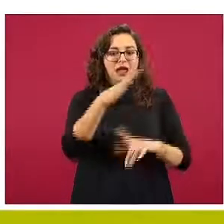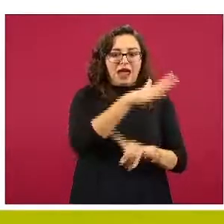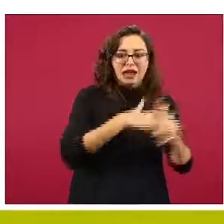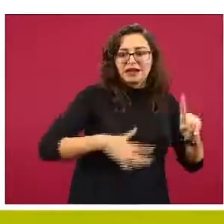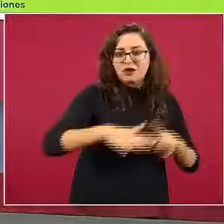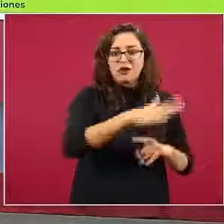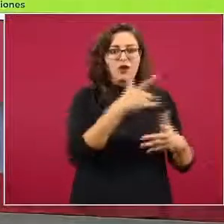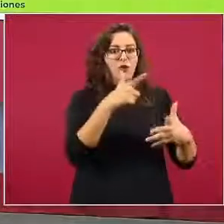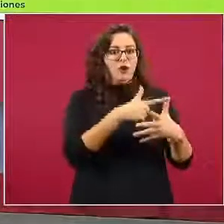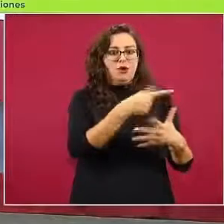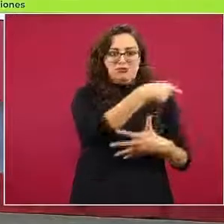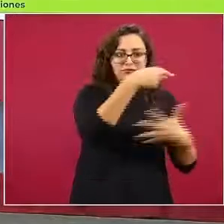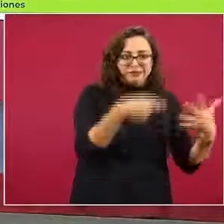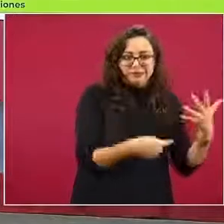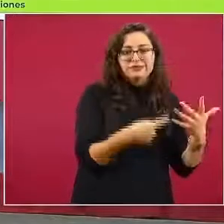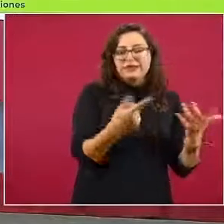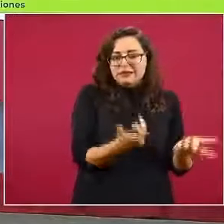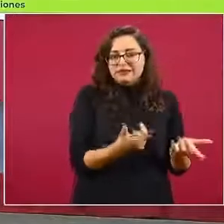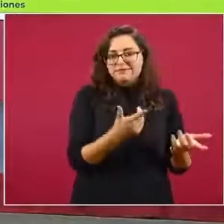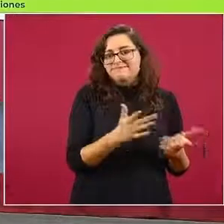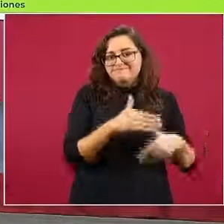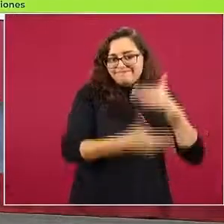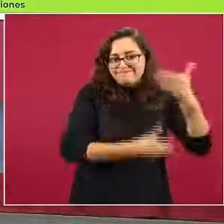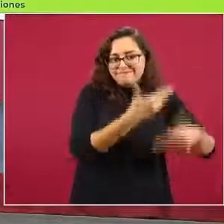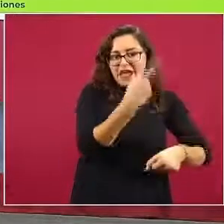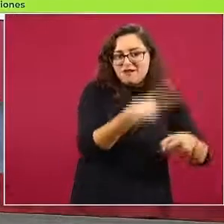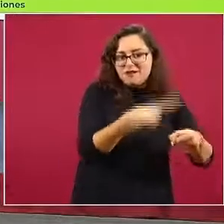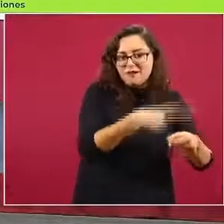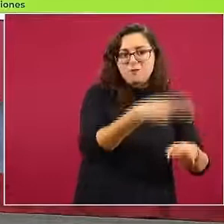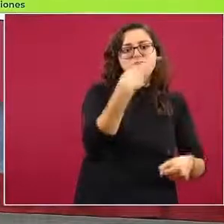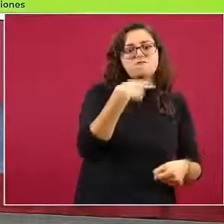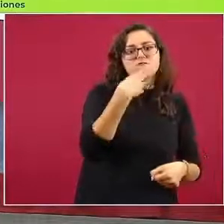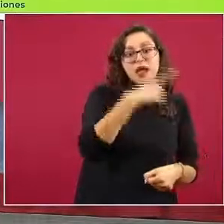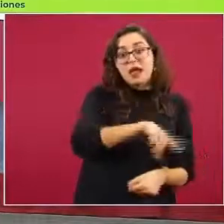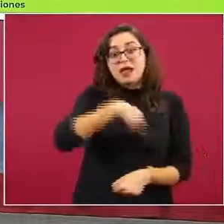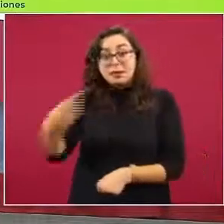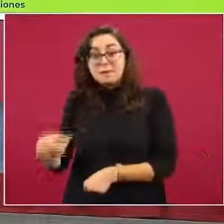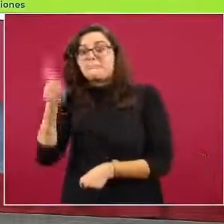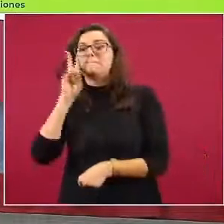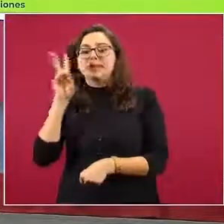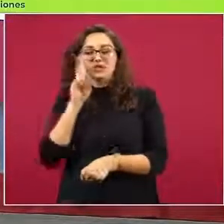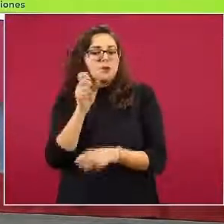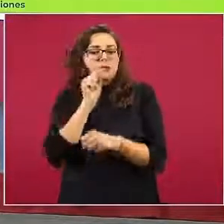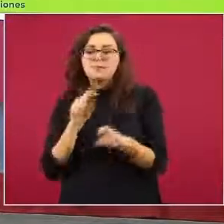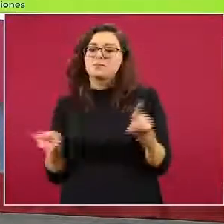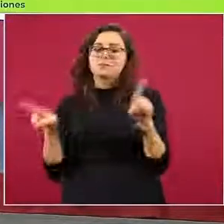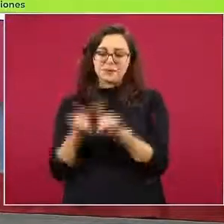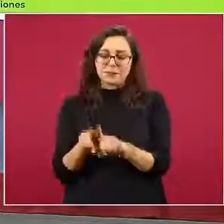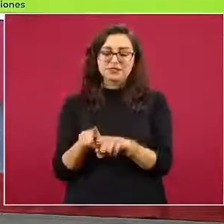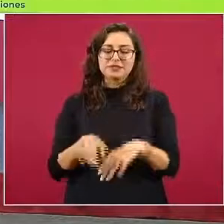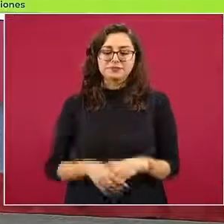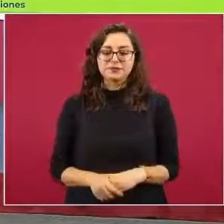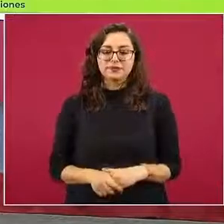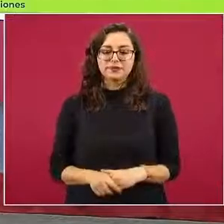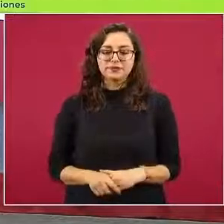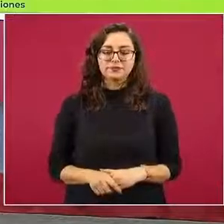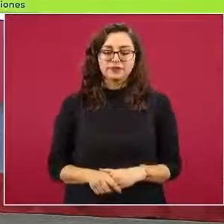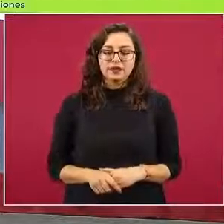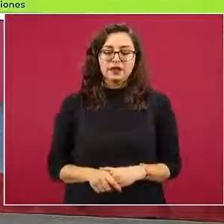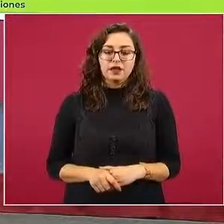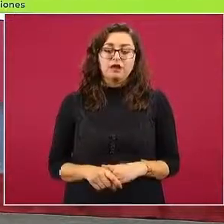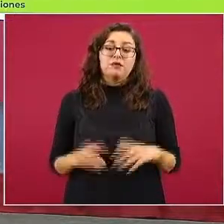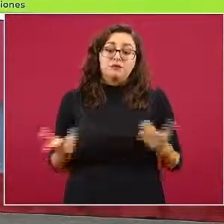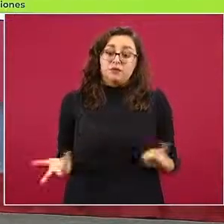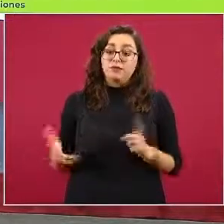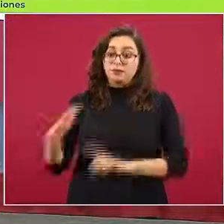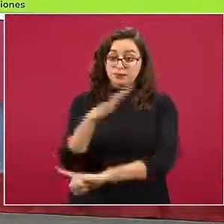con el consumo de sustancias psicoactivas de forma problemática o en dependencias. Estamos hablando de factores